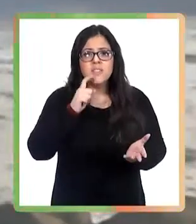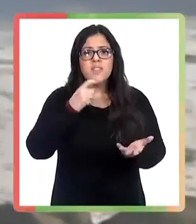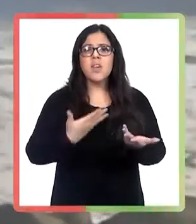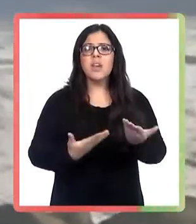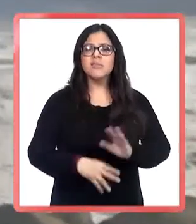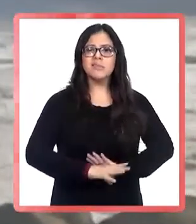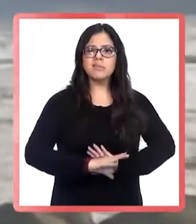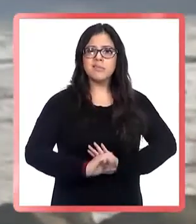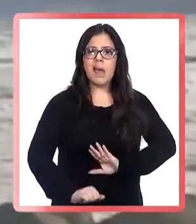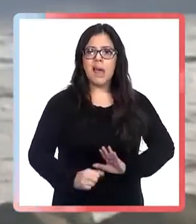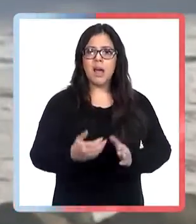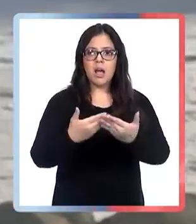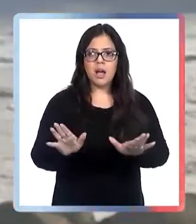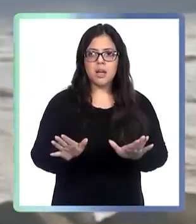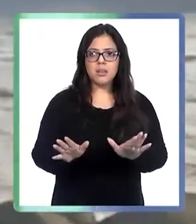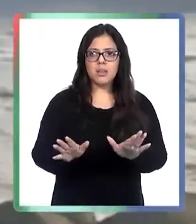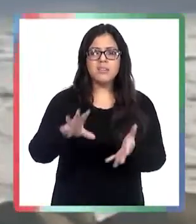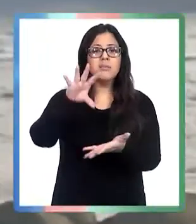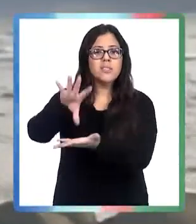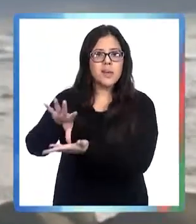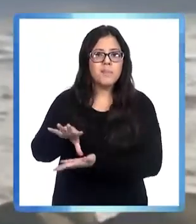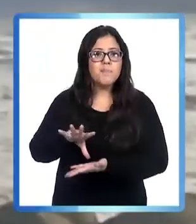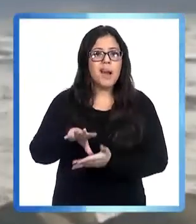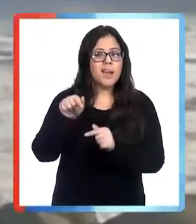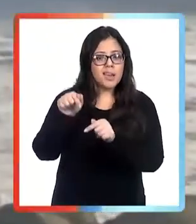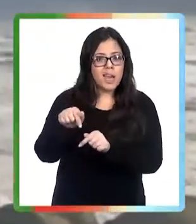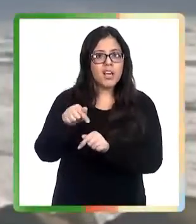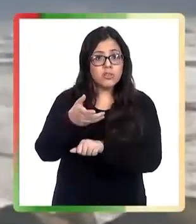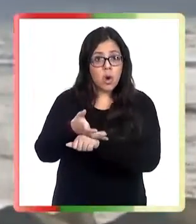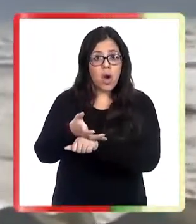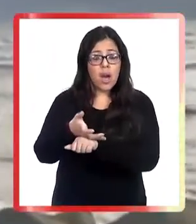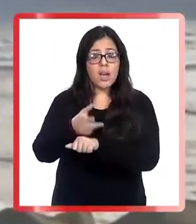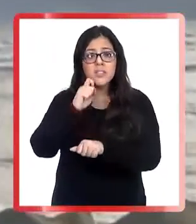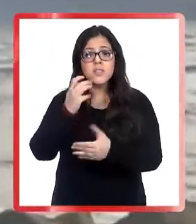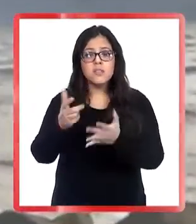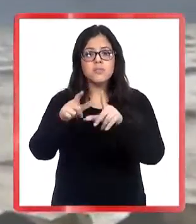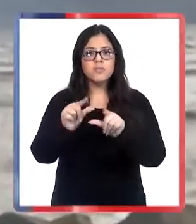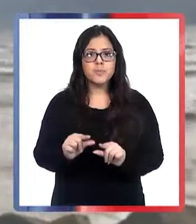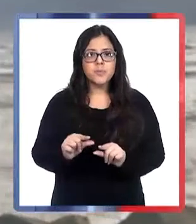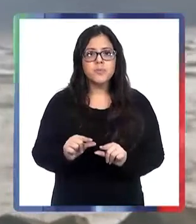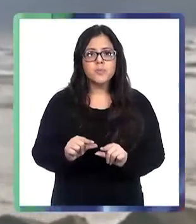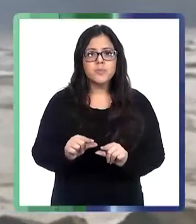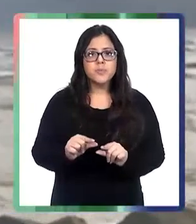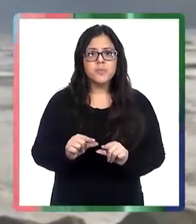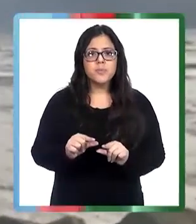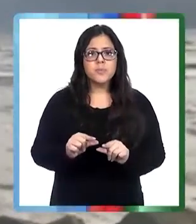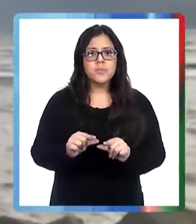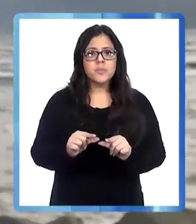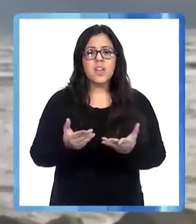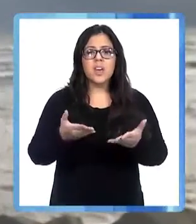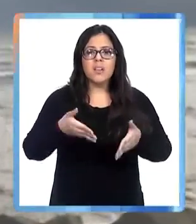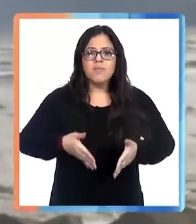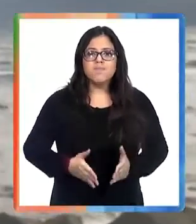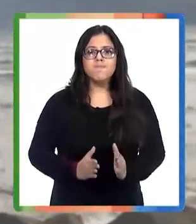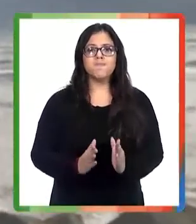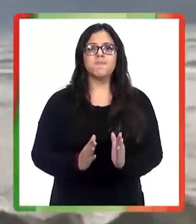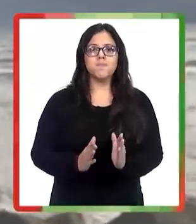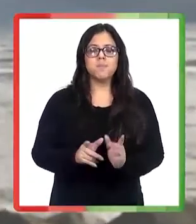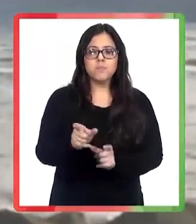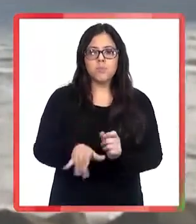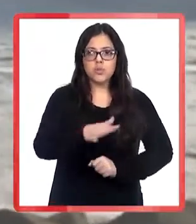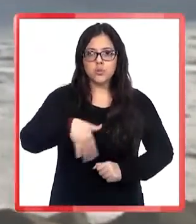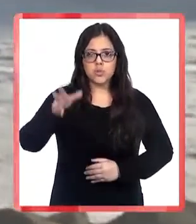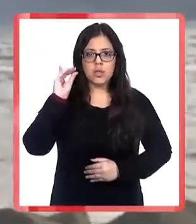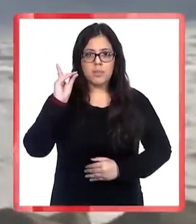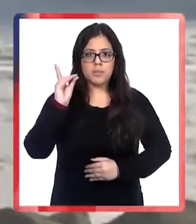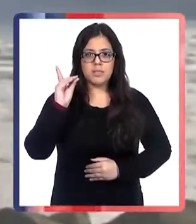pues consagra el aborto libre. Y en muchos países donde esto ha ocurrido, ha habido una disminución en la tasa de natalidad